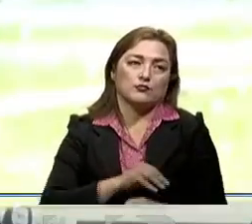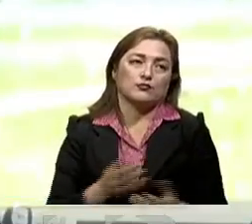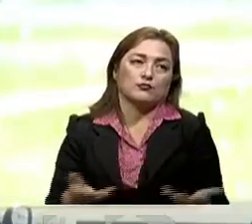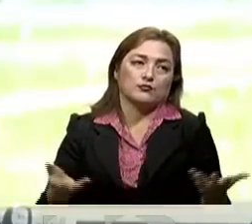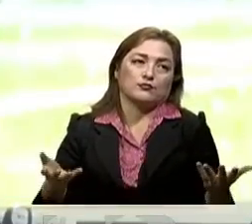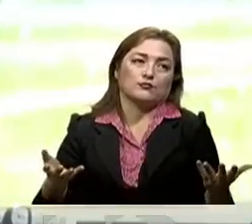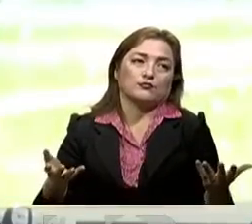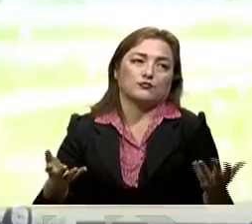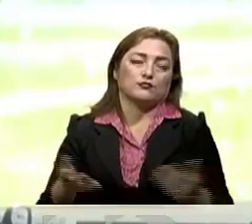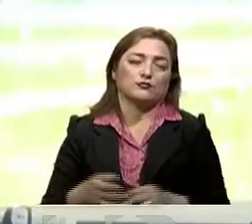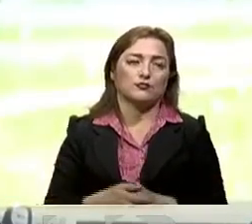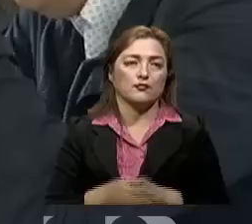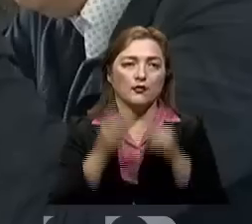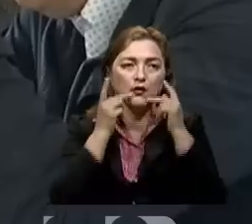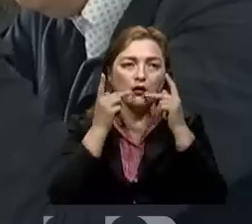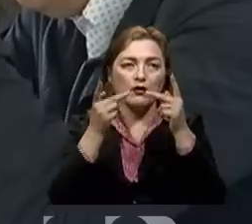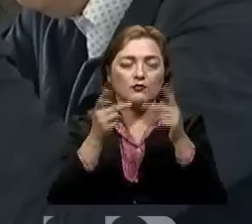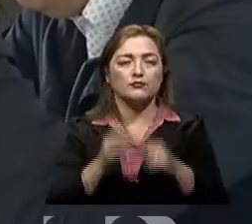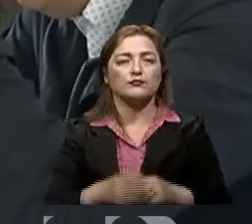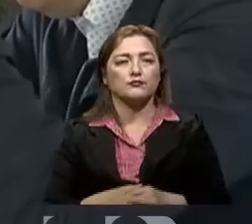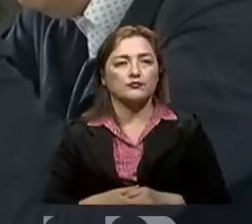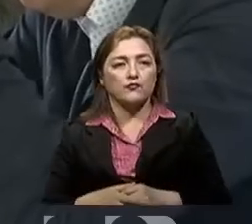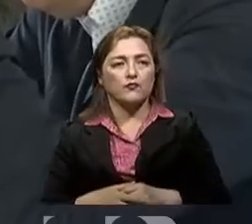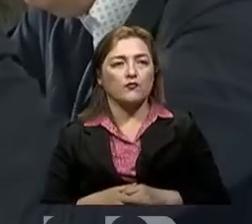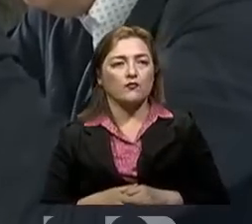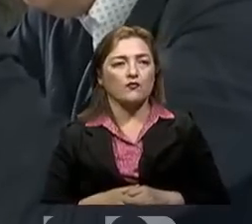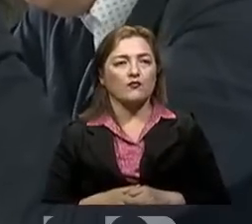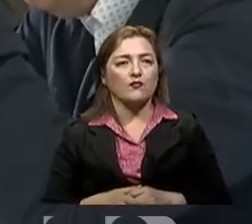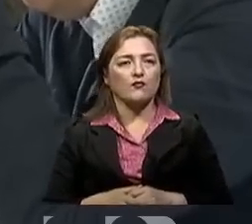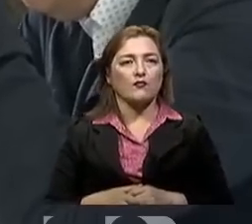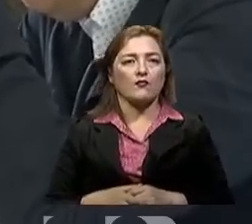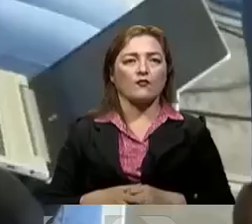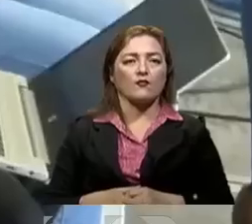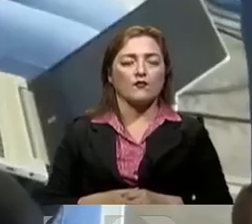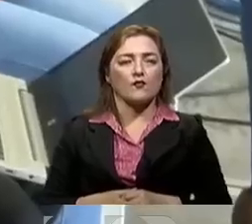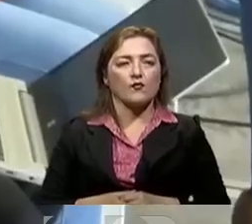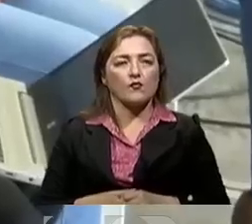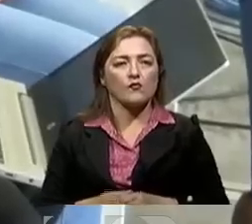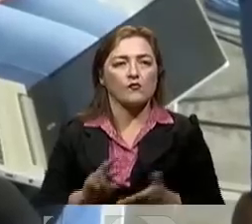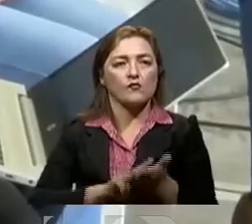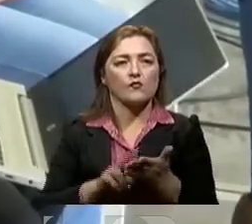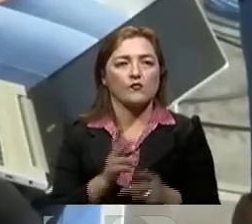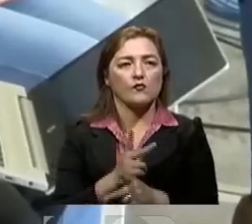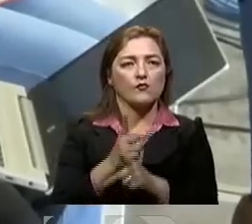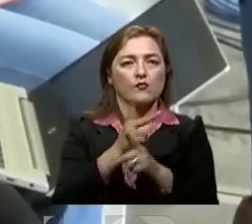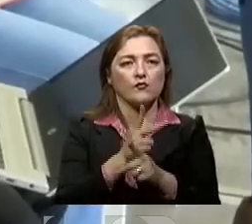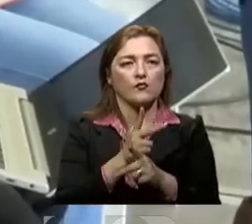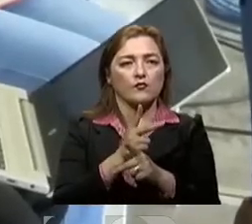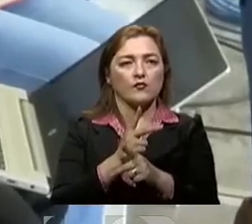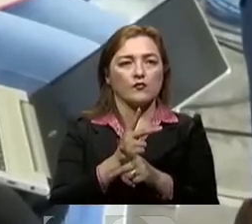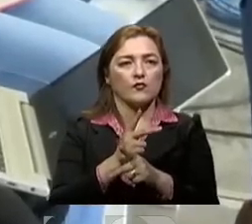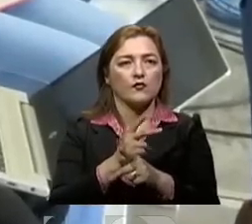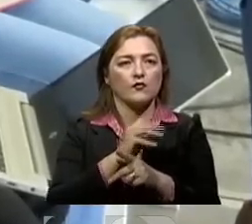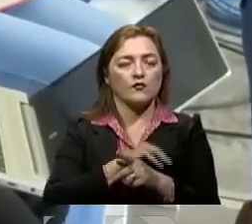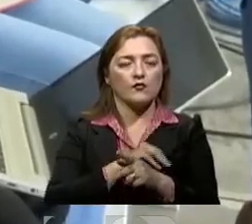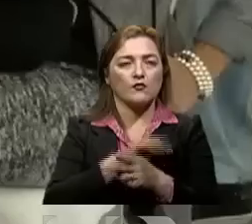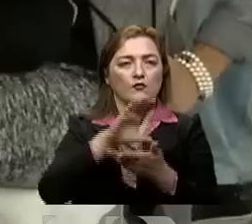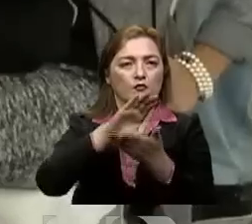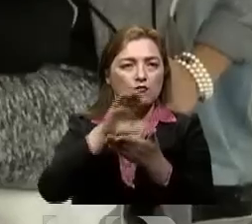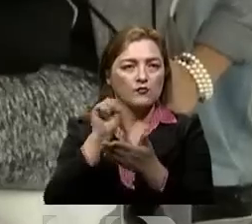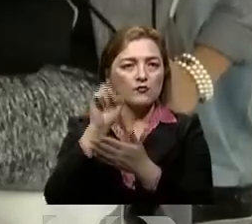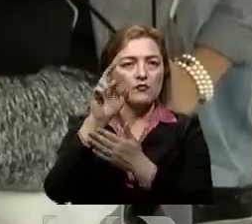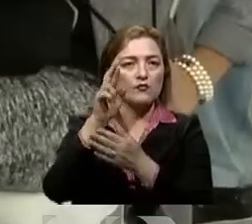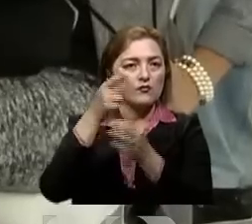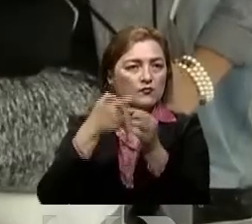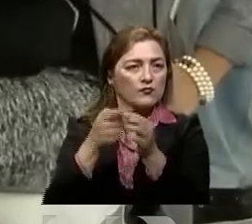es decir, una institución pública. Durante la sesión del Consejo Metropolitano que se llevó a cabo en el Parque Cumandá en el centro sur de Quito,